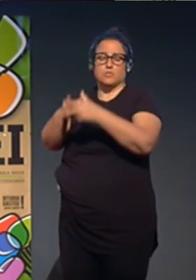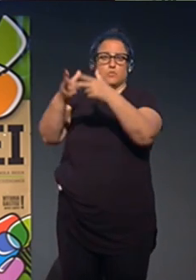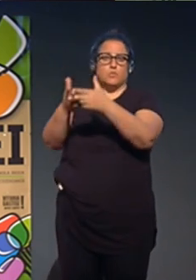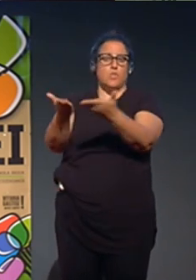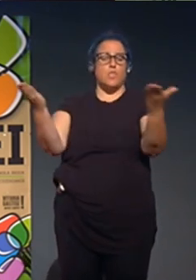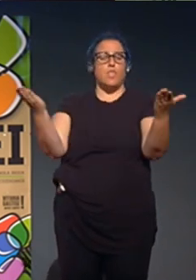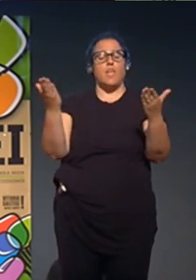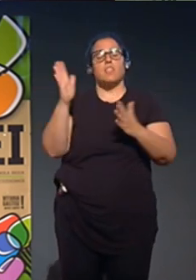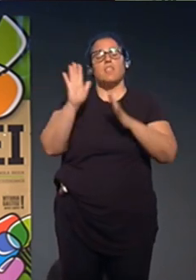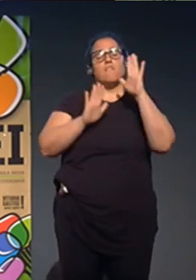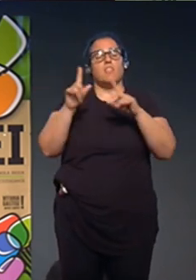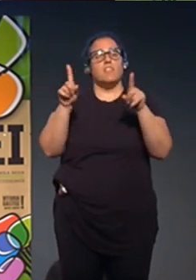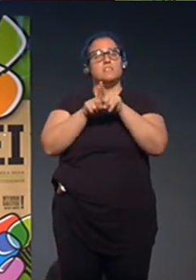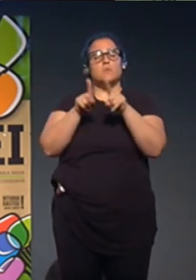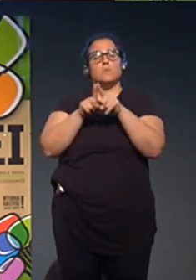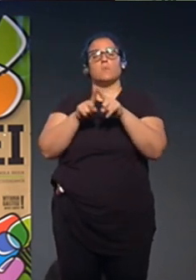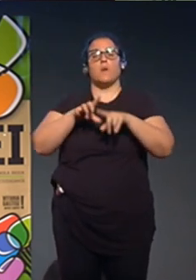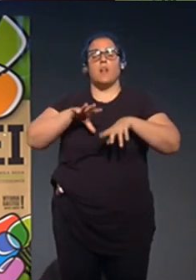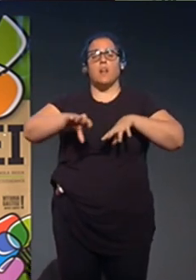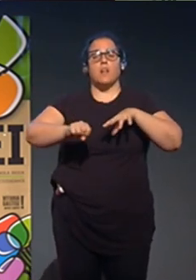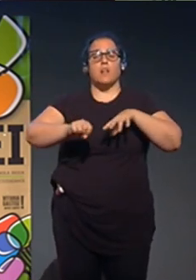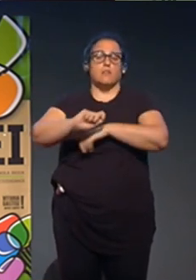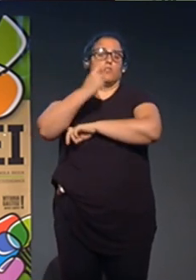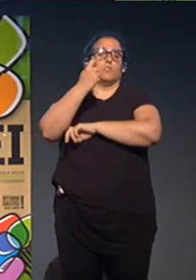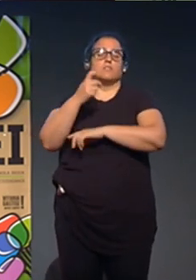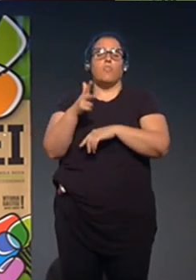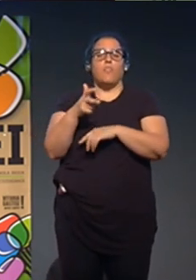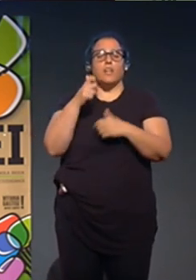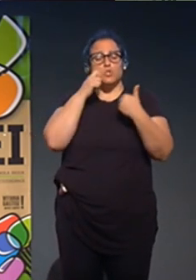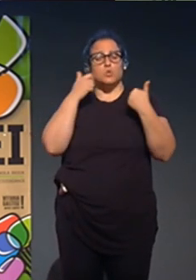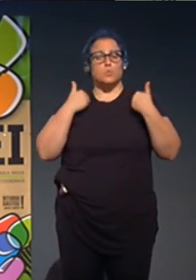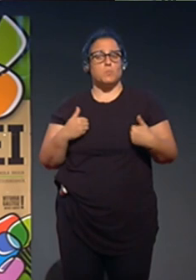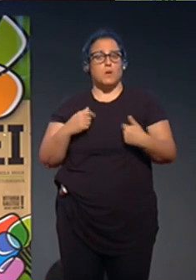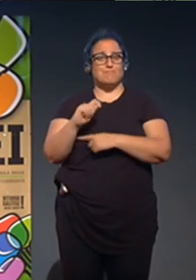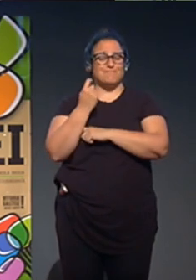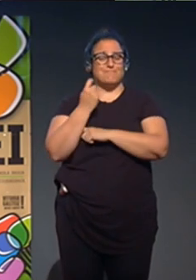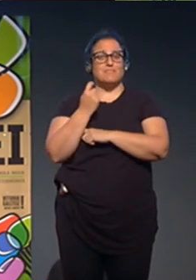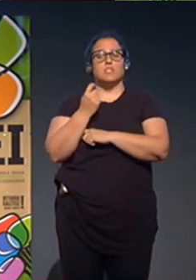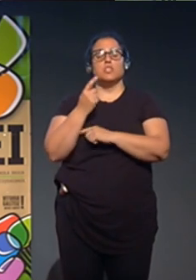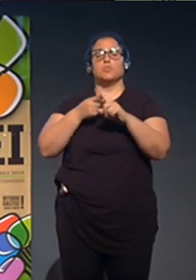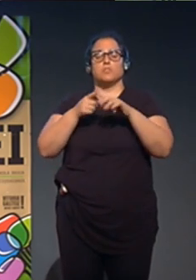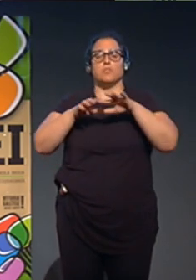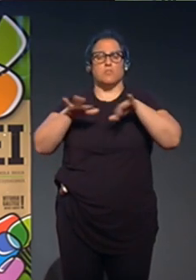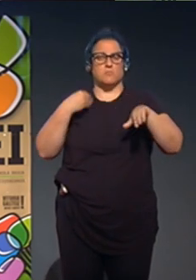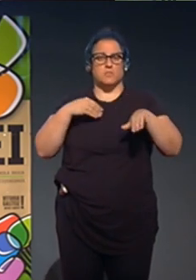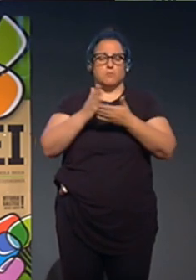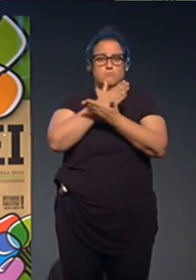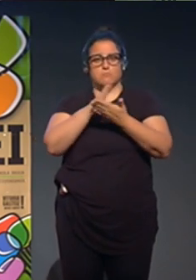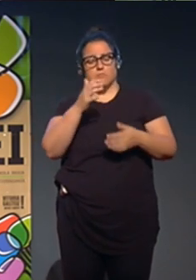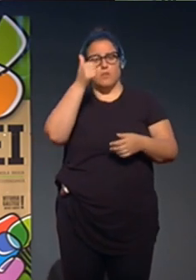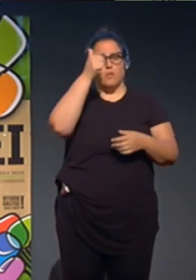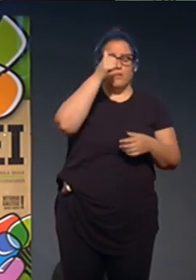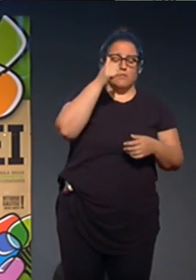a veces como ocurrió con la conquista de los derechos humanos y y sobre todo los derechos blancos y negros los decía antes en USA